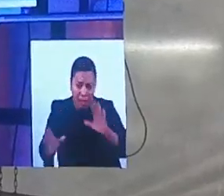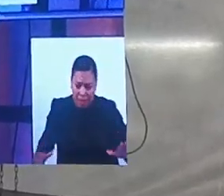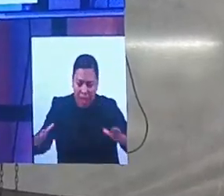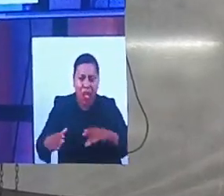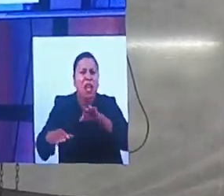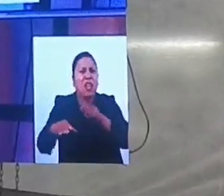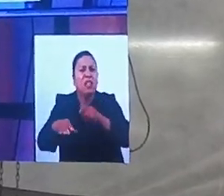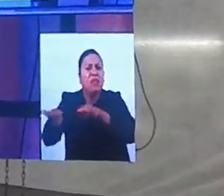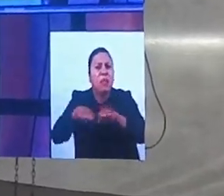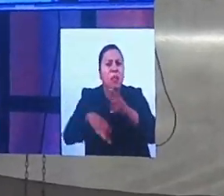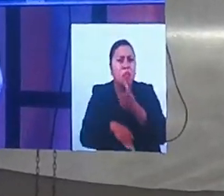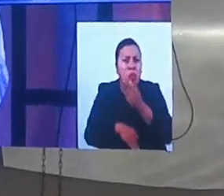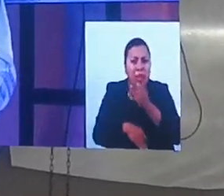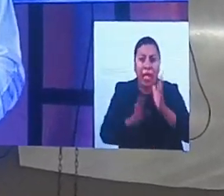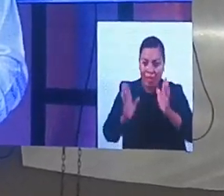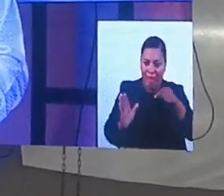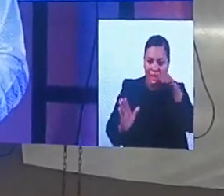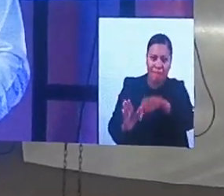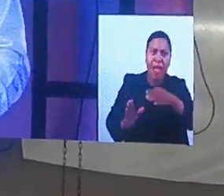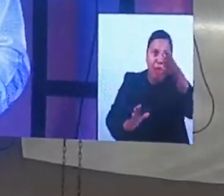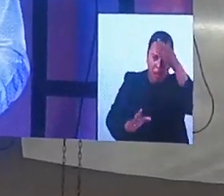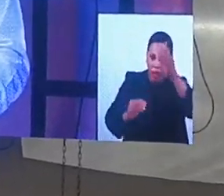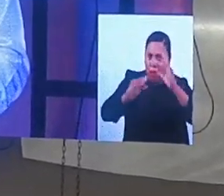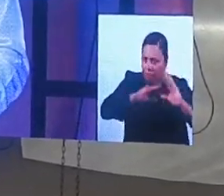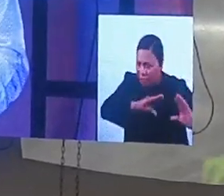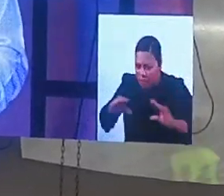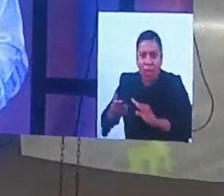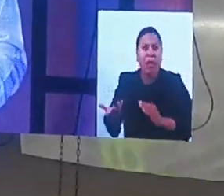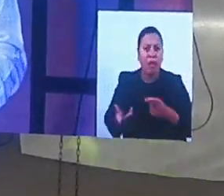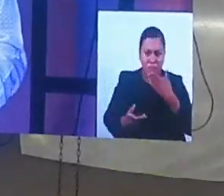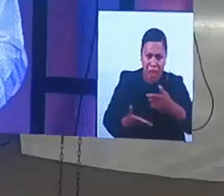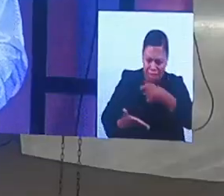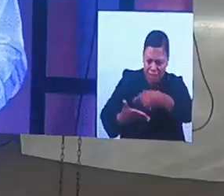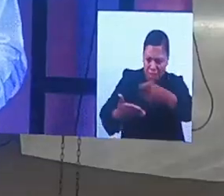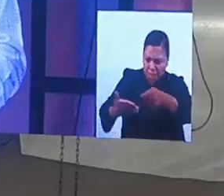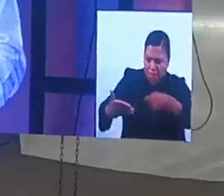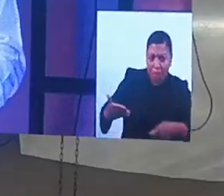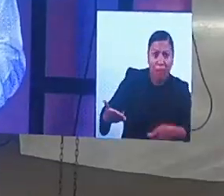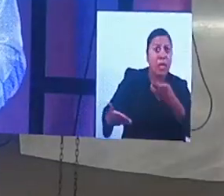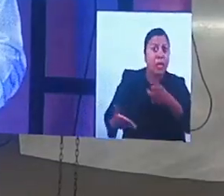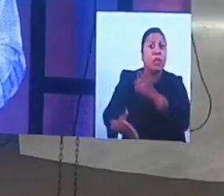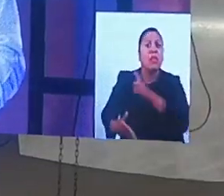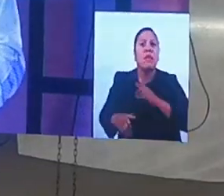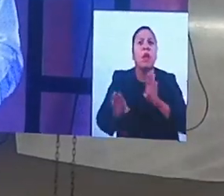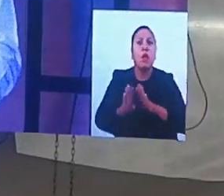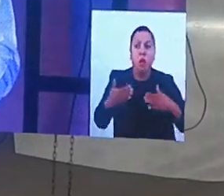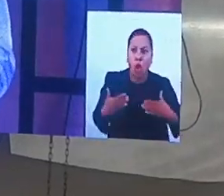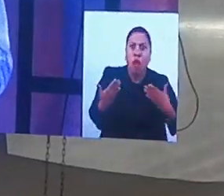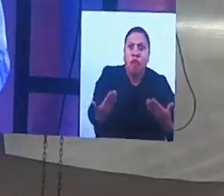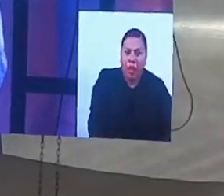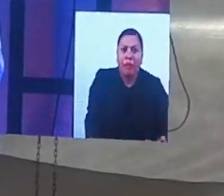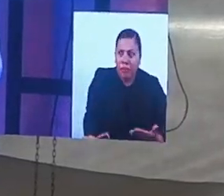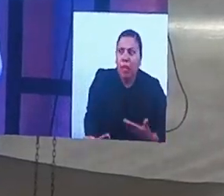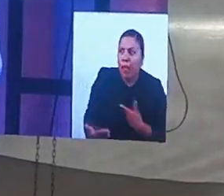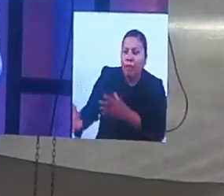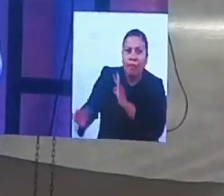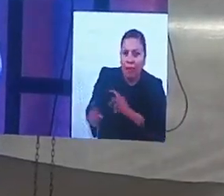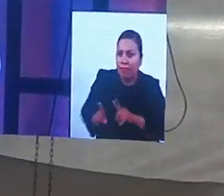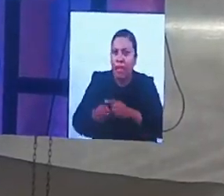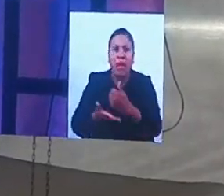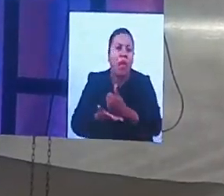policíaca capacitada, depurada, técnicamente calificada y además que genere confianza, y no lo que tenemos ahorita,